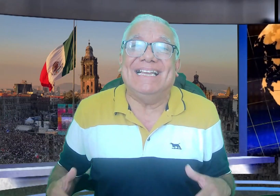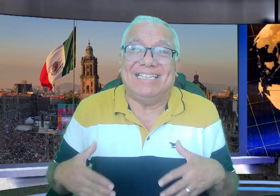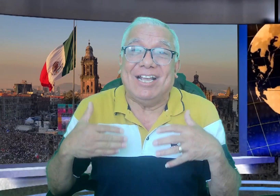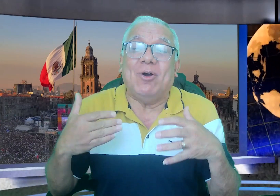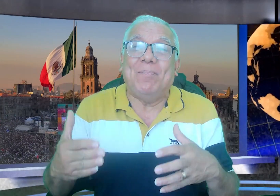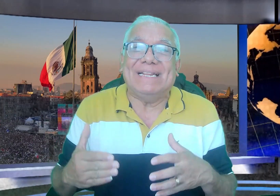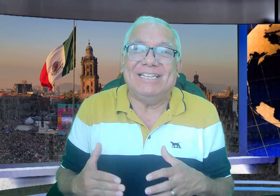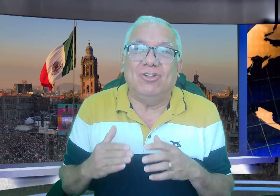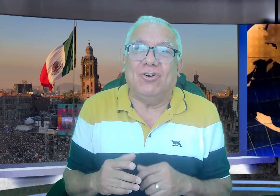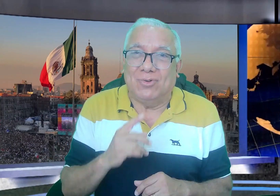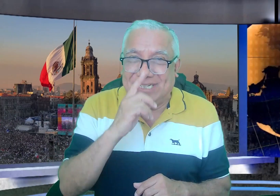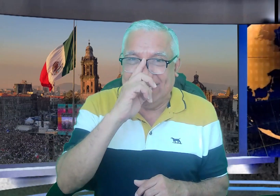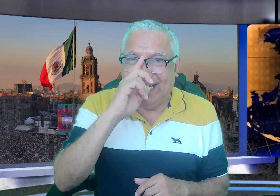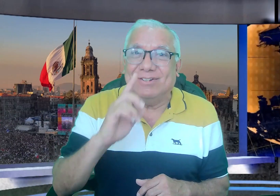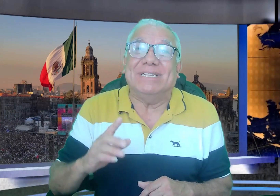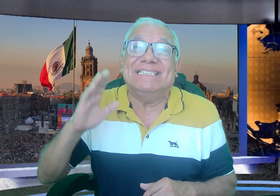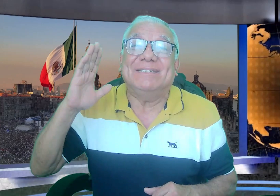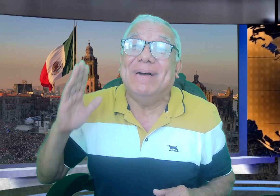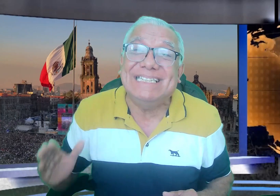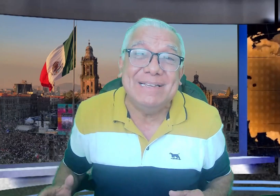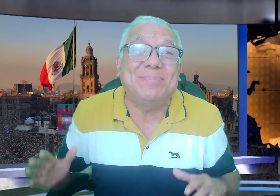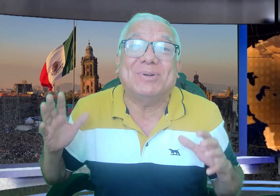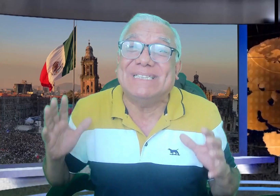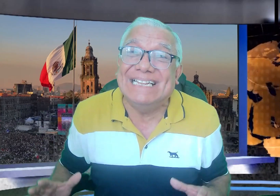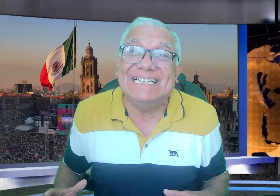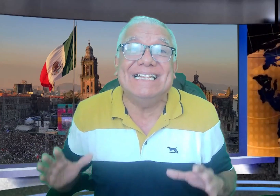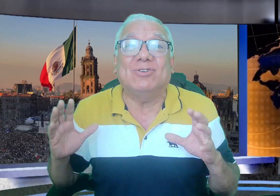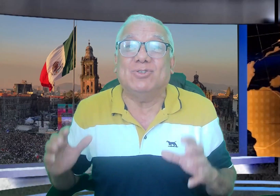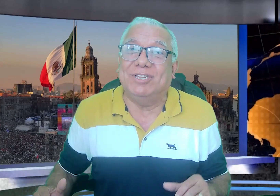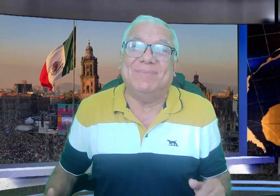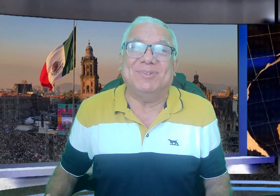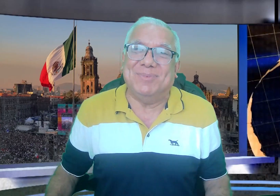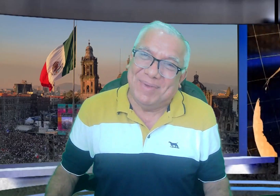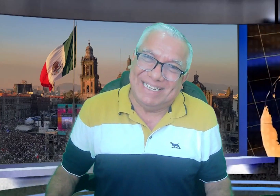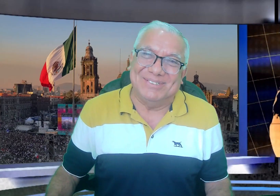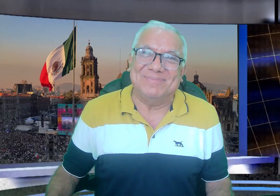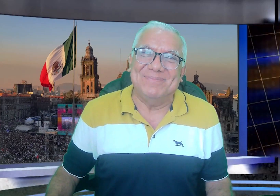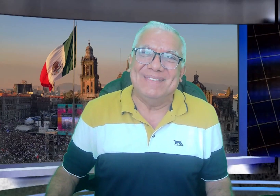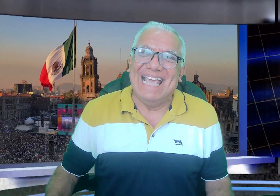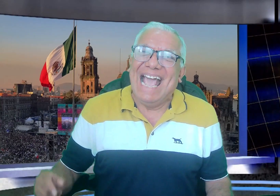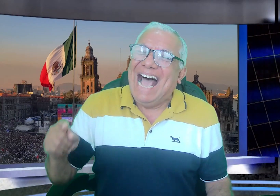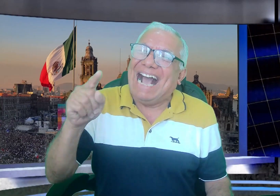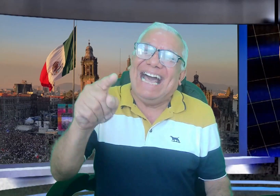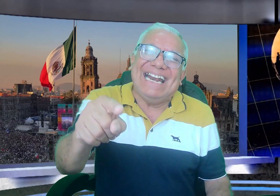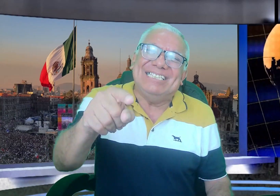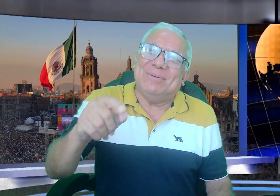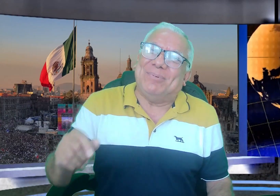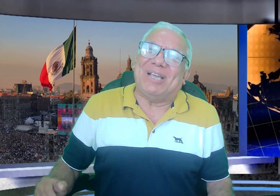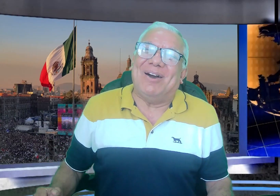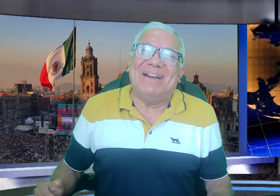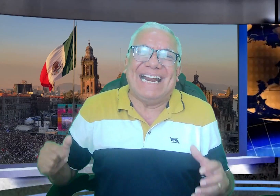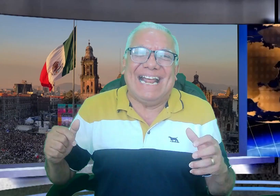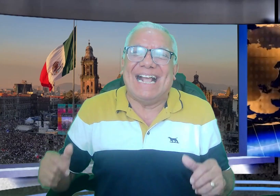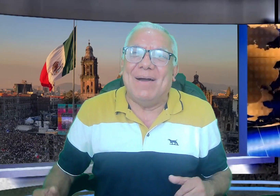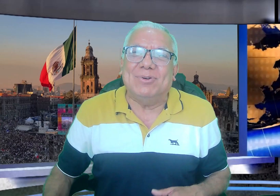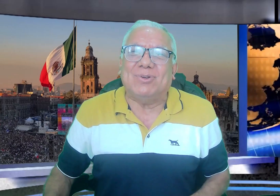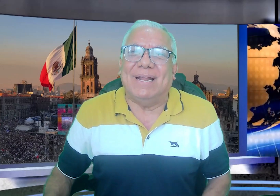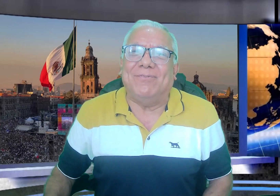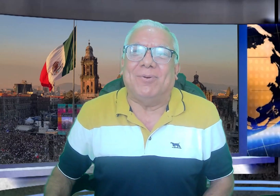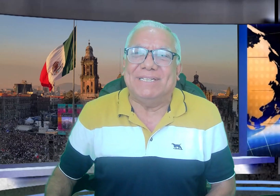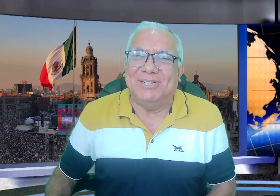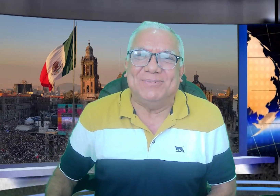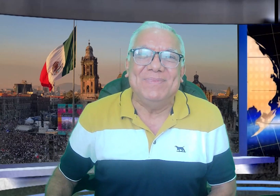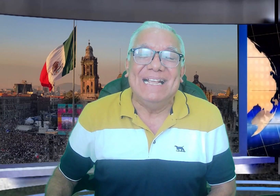García y estaré compartiendo con ustedes las noticias más importantes de los últimos momentos. Agárrense porque ahora arrancamos